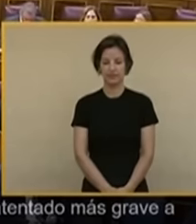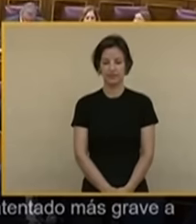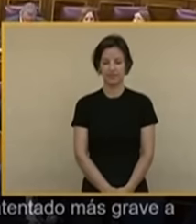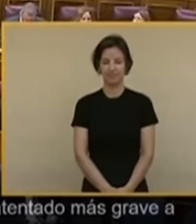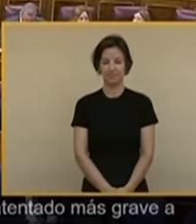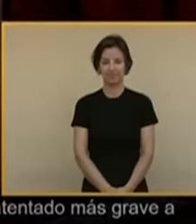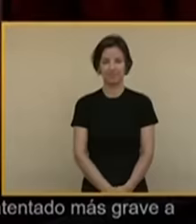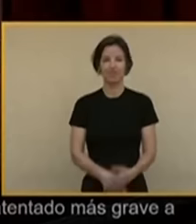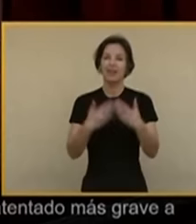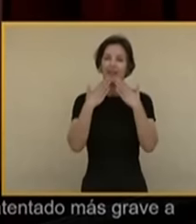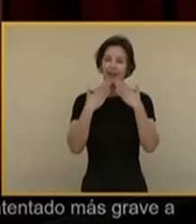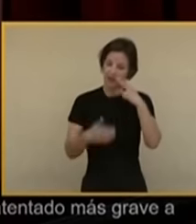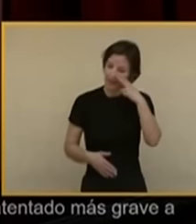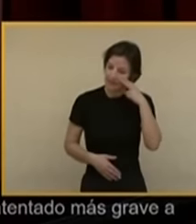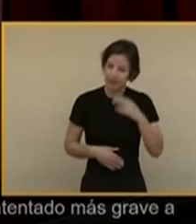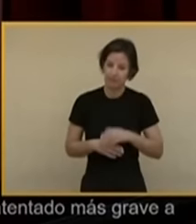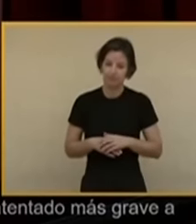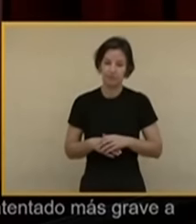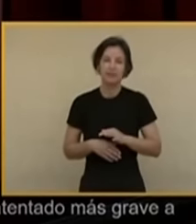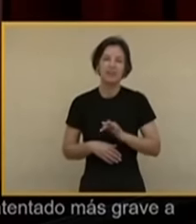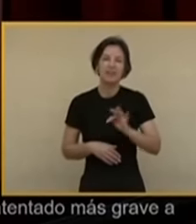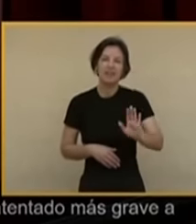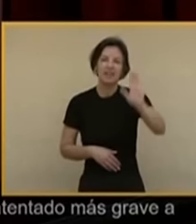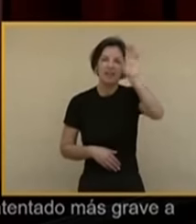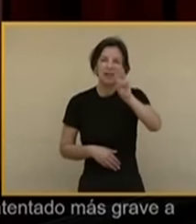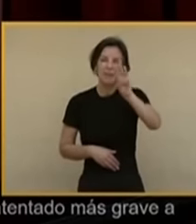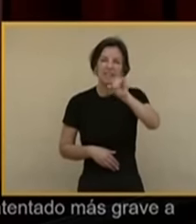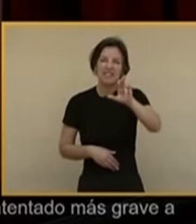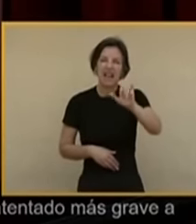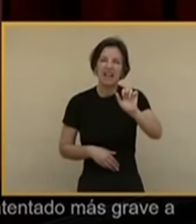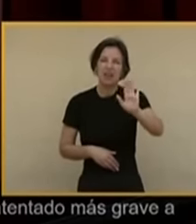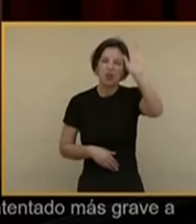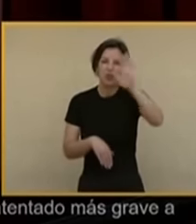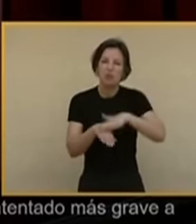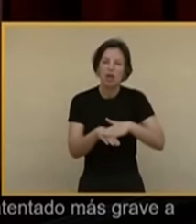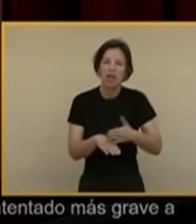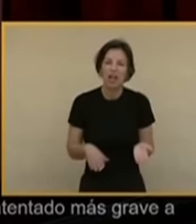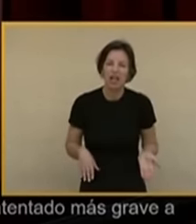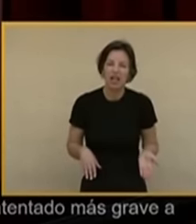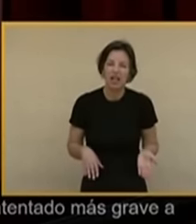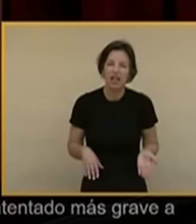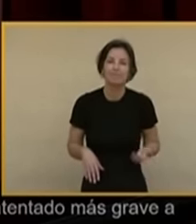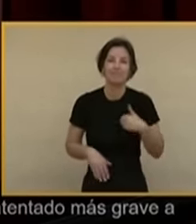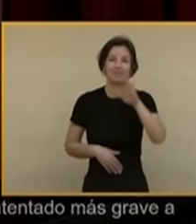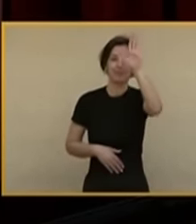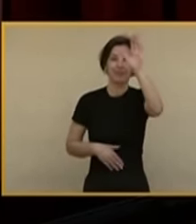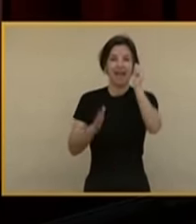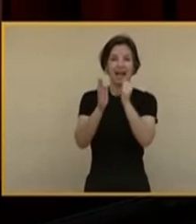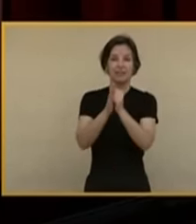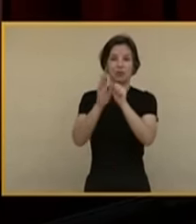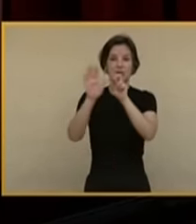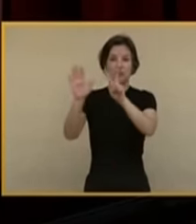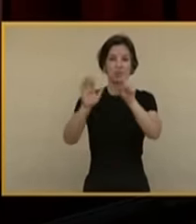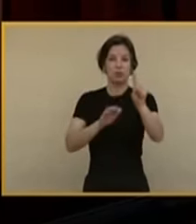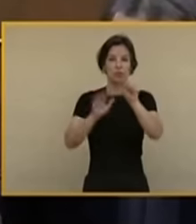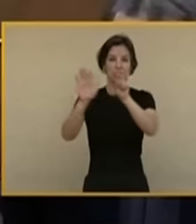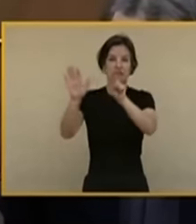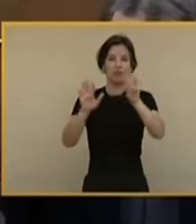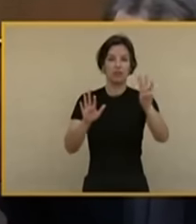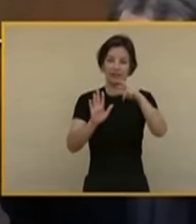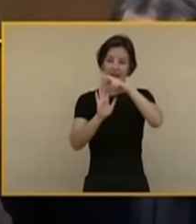gracias señora vascal Señor pisaro por qué me pide la palabra sí presidenta artículo 71 y 72 del reglamento por